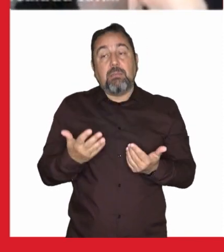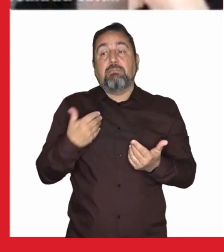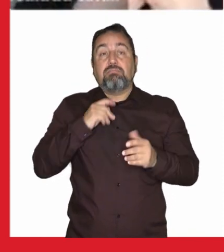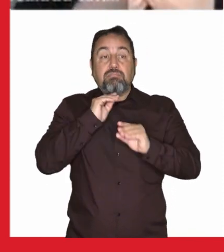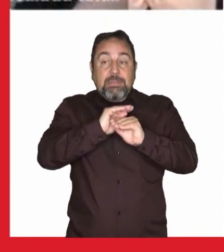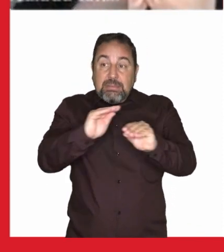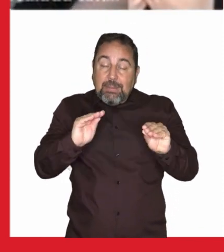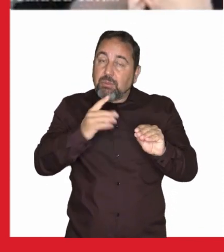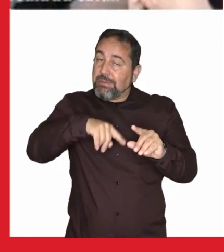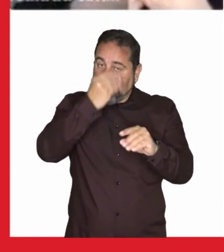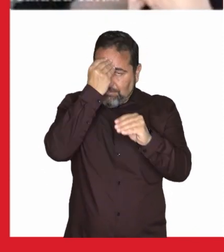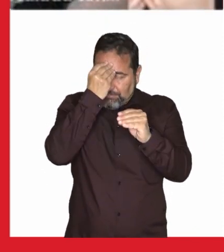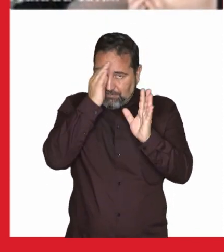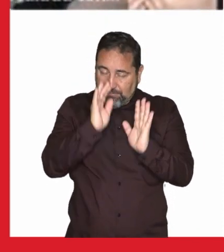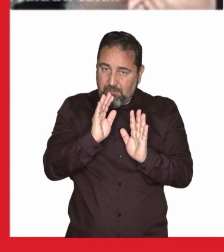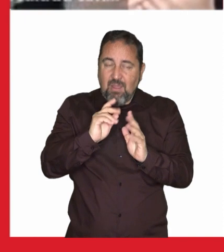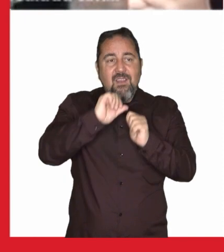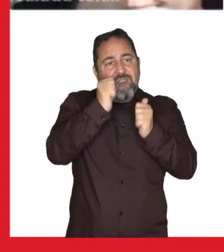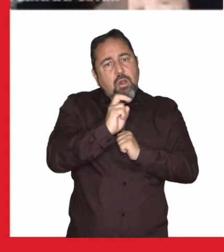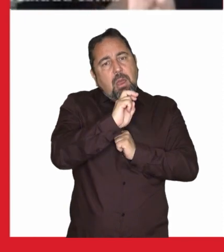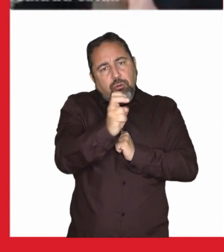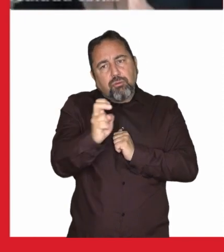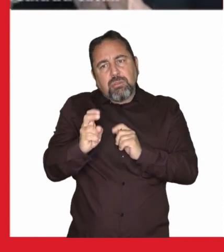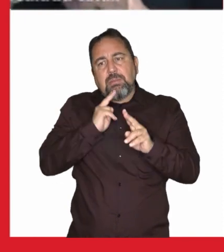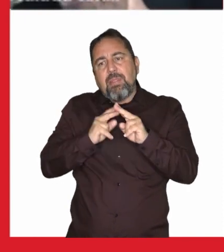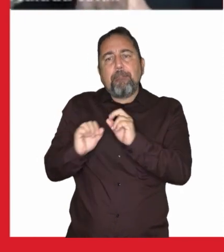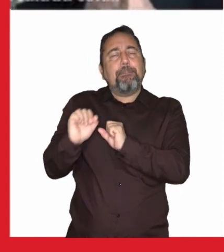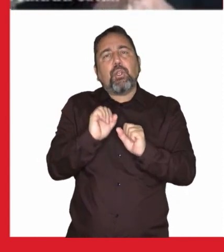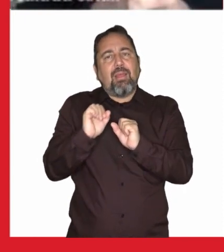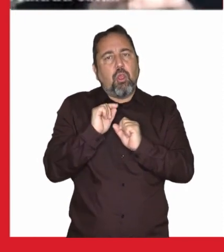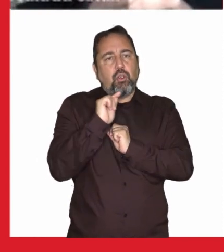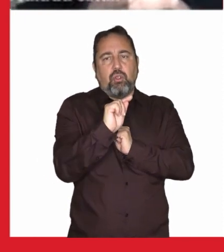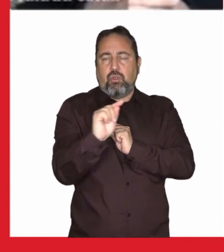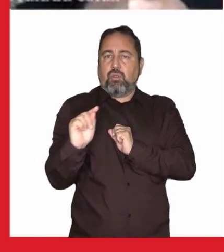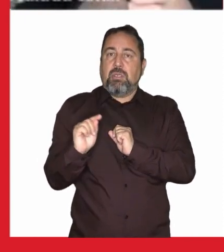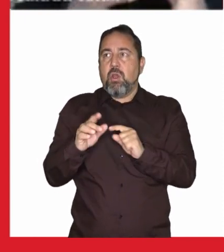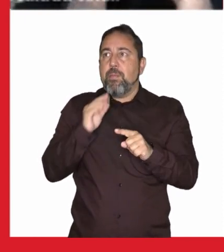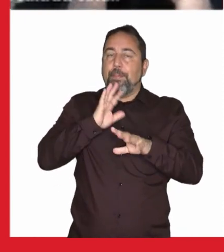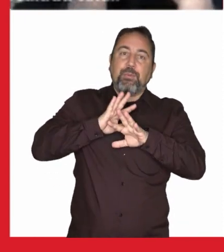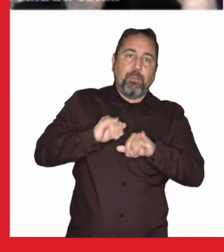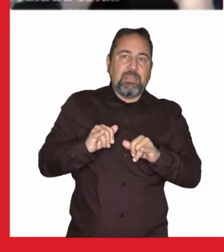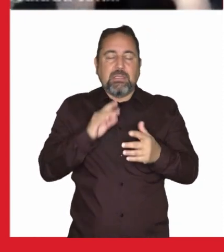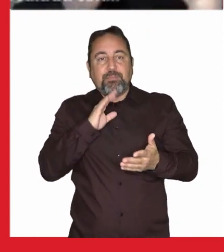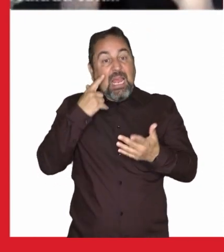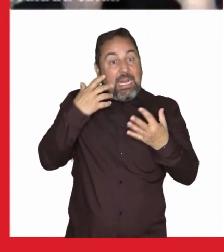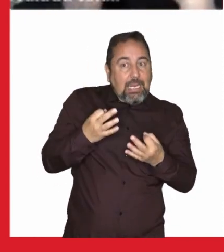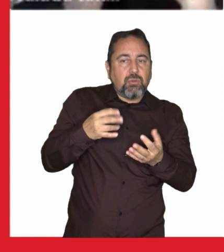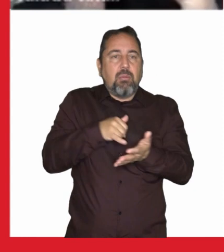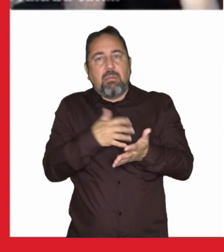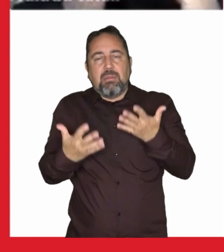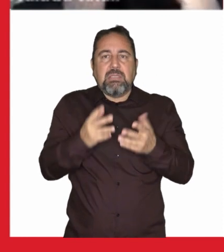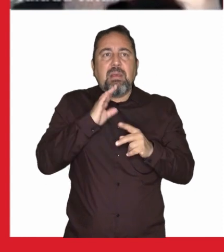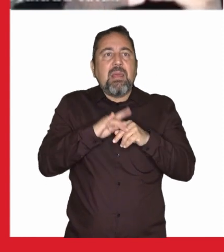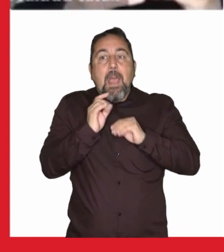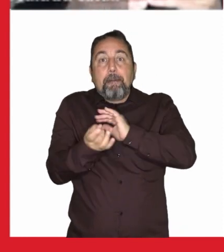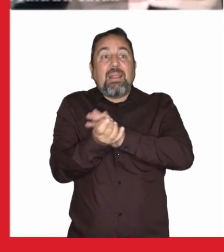Y invitamos a que consideréis otras formas de protección que pueda haber para compensar este mayor riesgo y